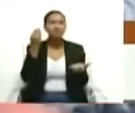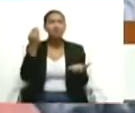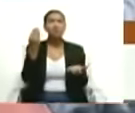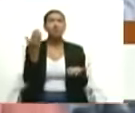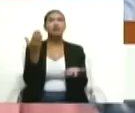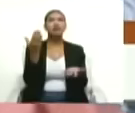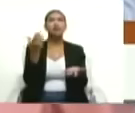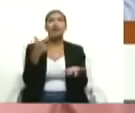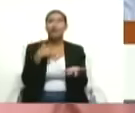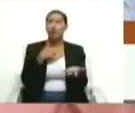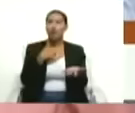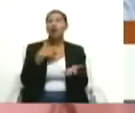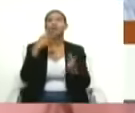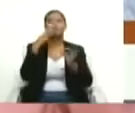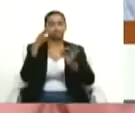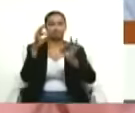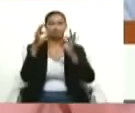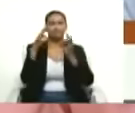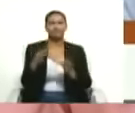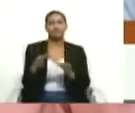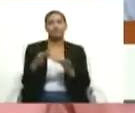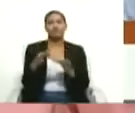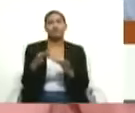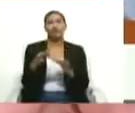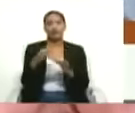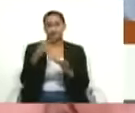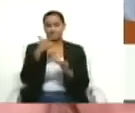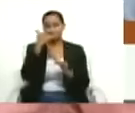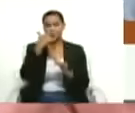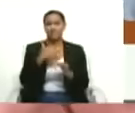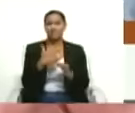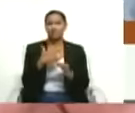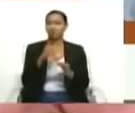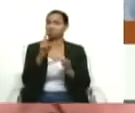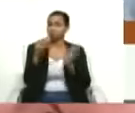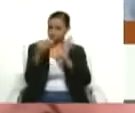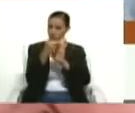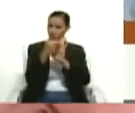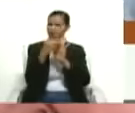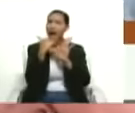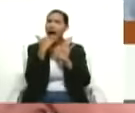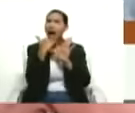para la seguridad. Ahí no hablan de derechos humanos.